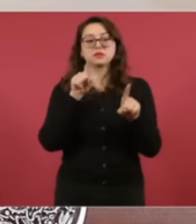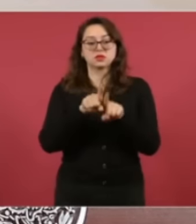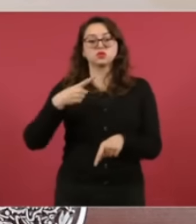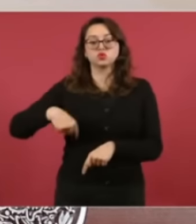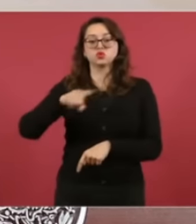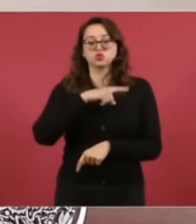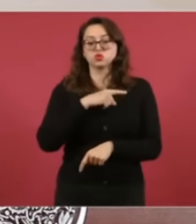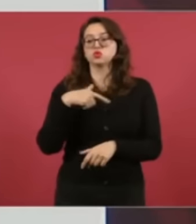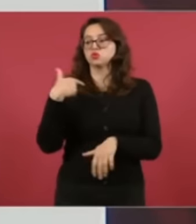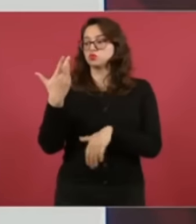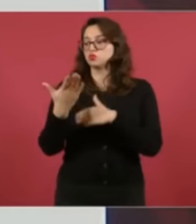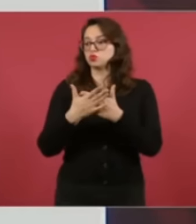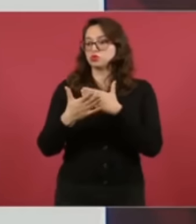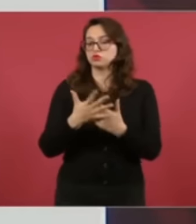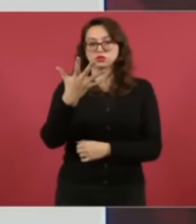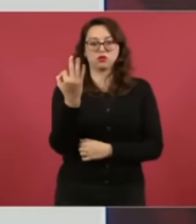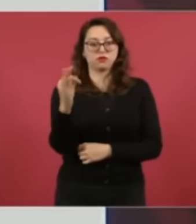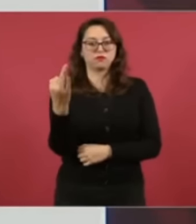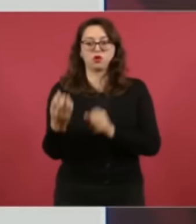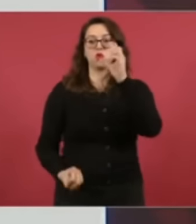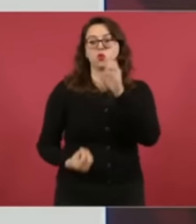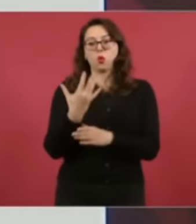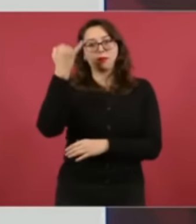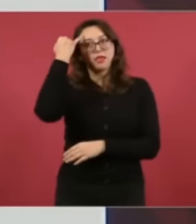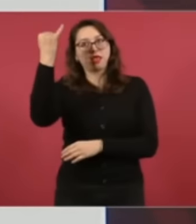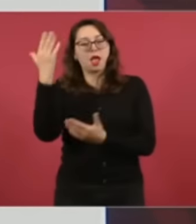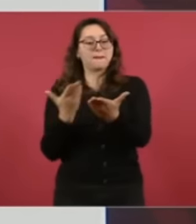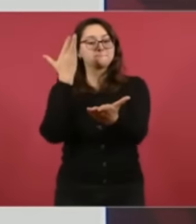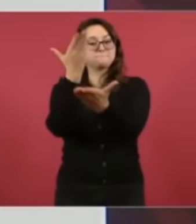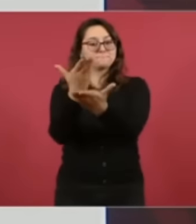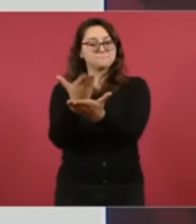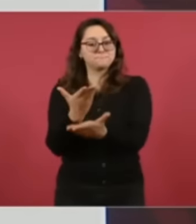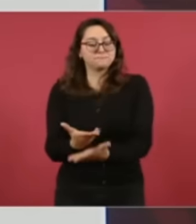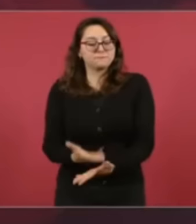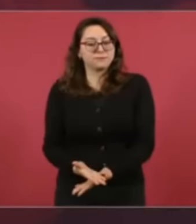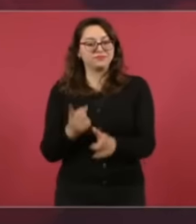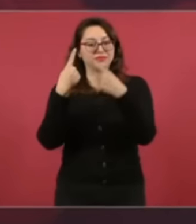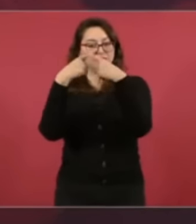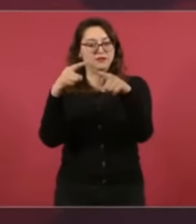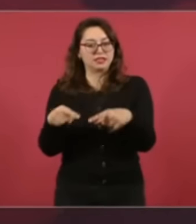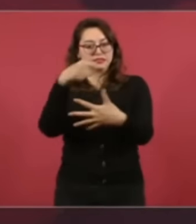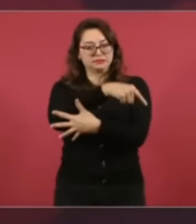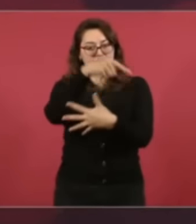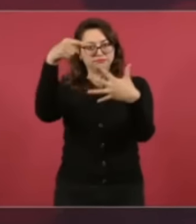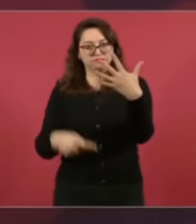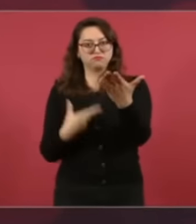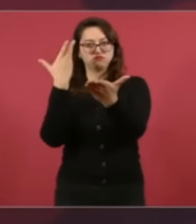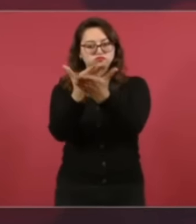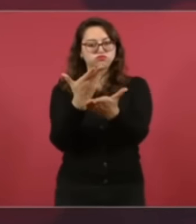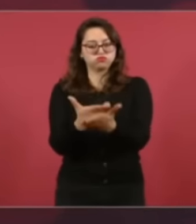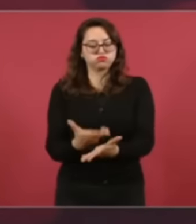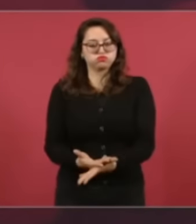ahora el día 5 de febrero. Es una de las iniciativas que tengo pensado